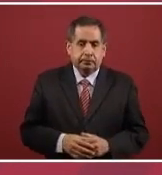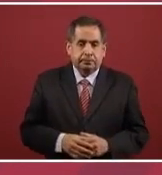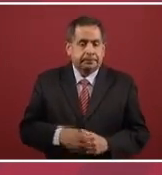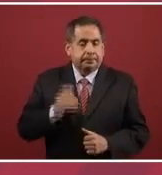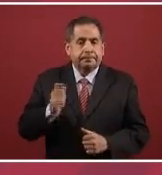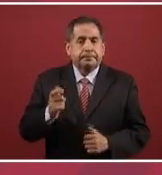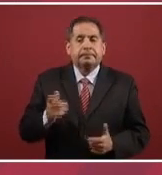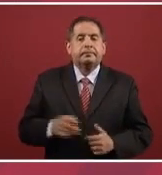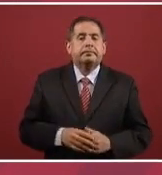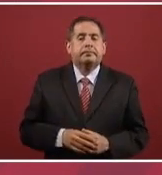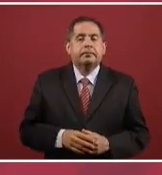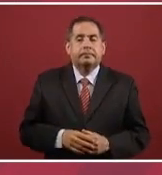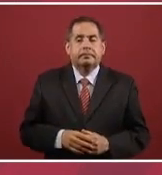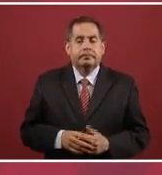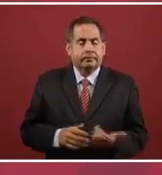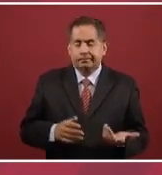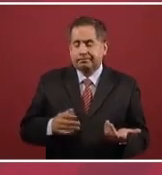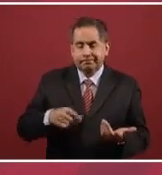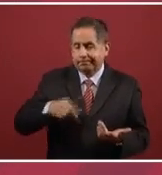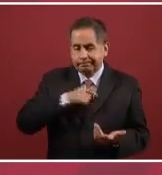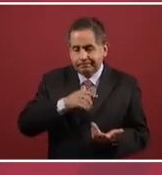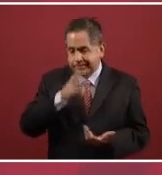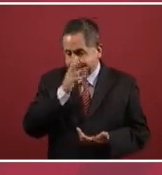Entonces, no se puede